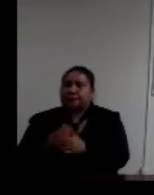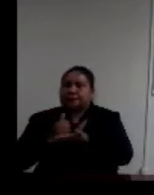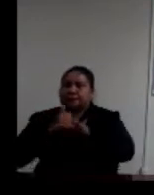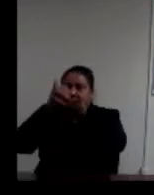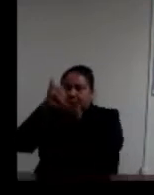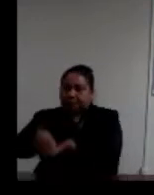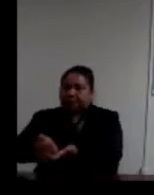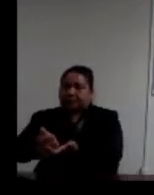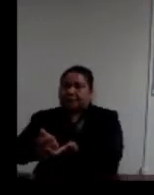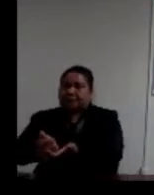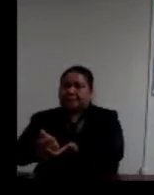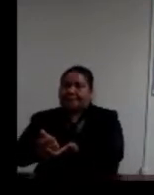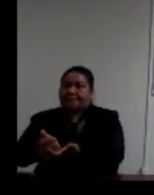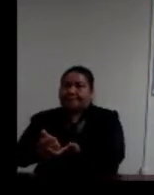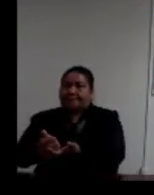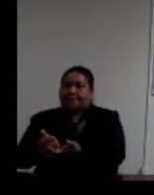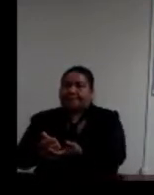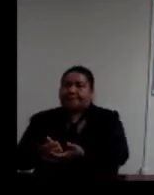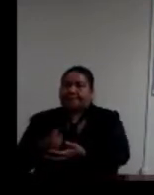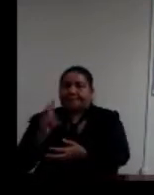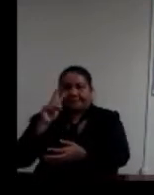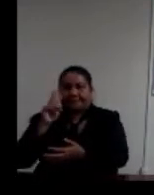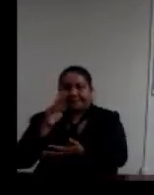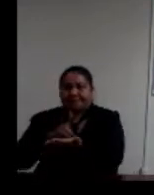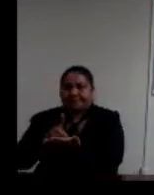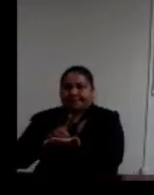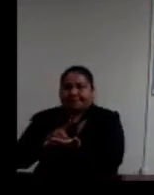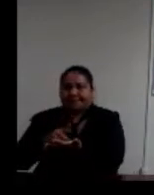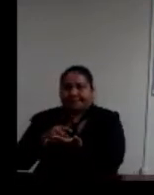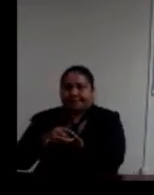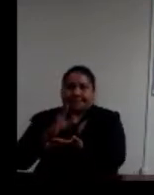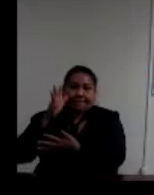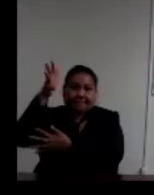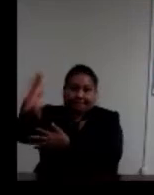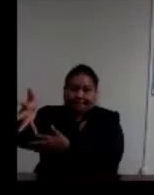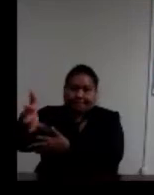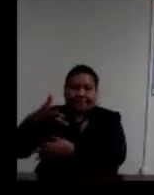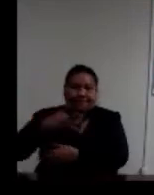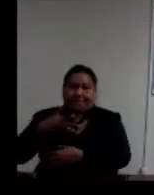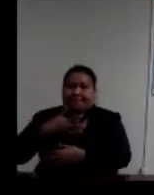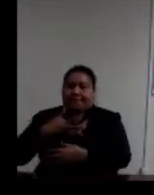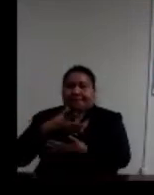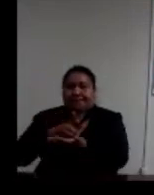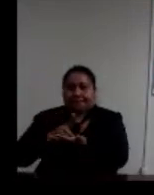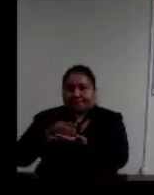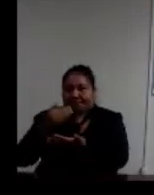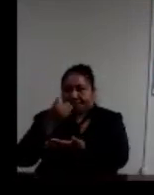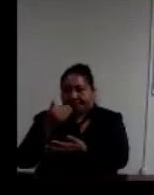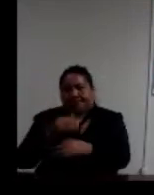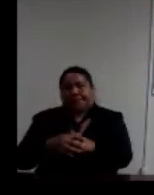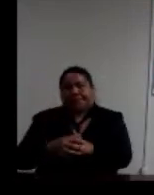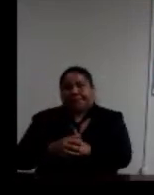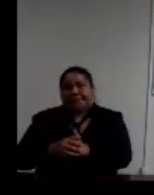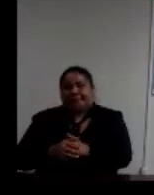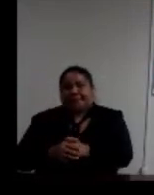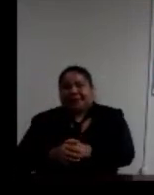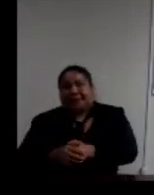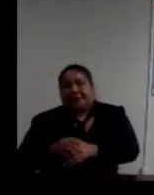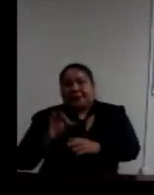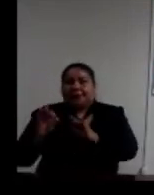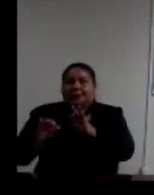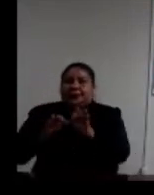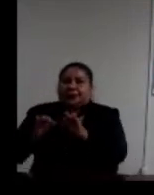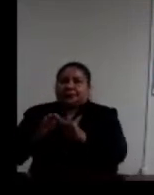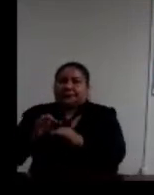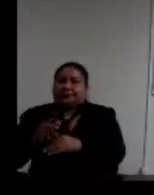ayuda en la cuestión de prevención para el consumo de las sustancias. Y es un mito en la cuestión de que el